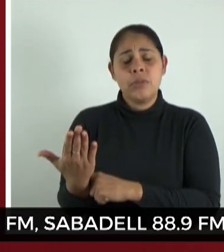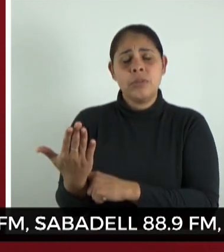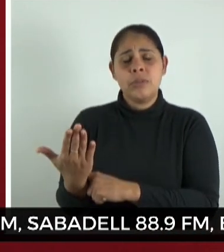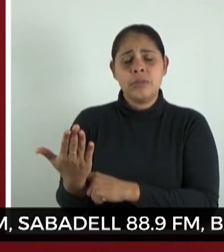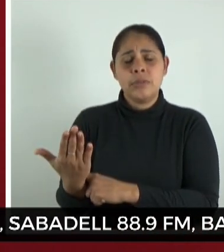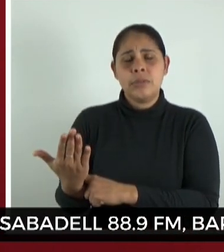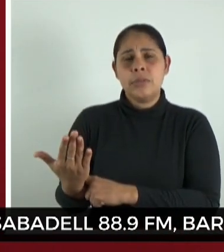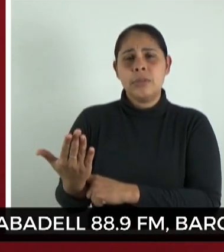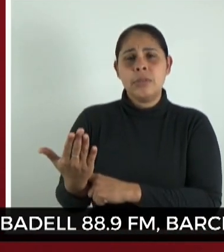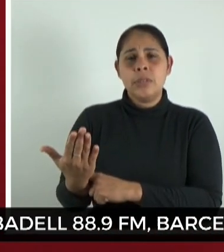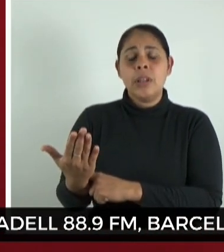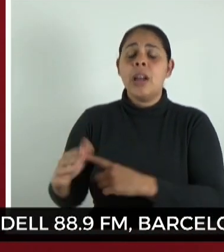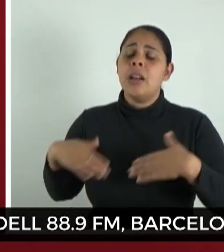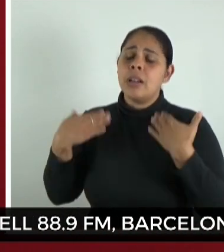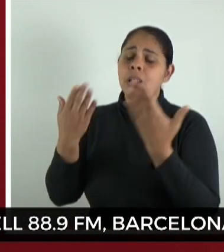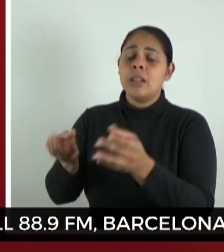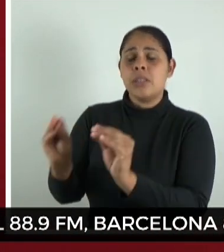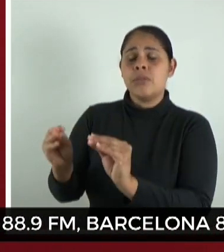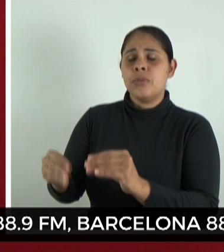Que Él derrame su gracia.